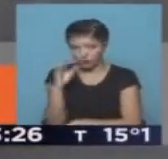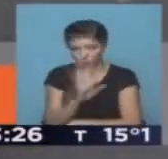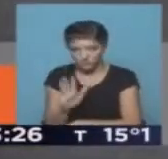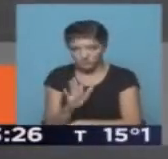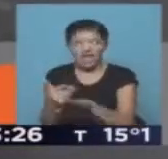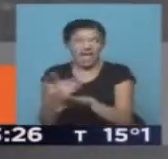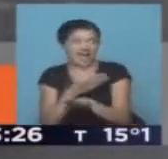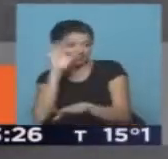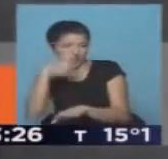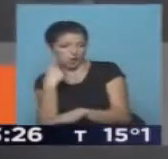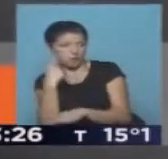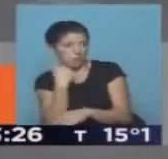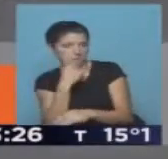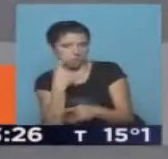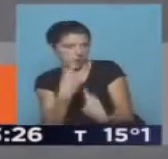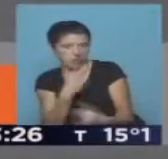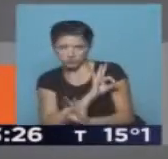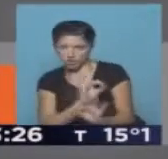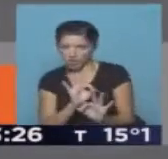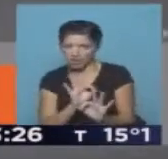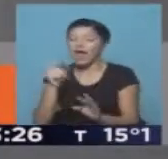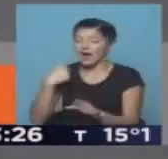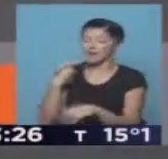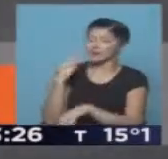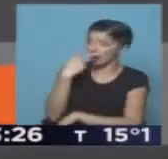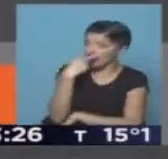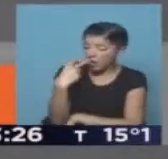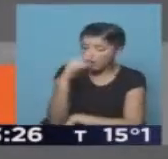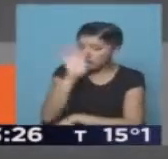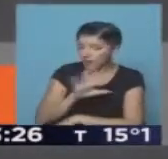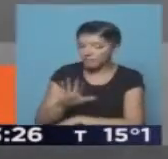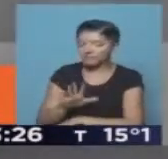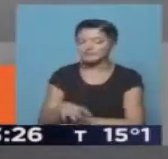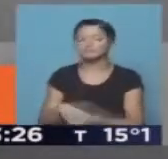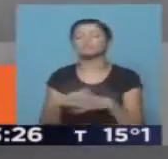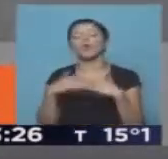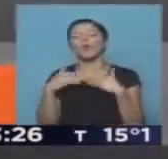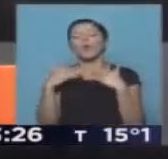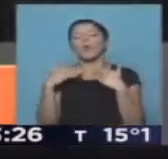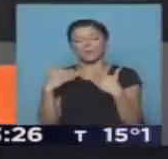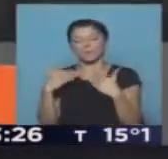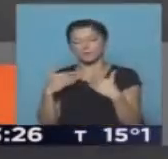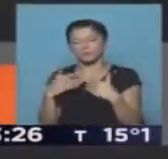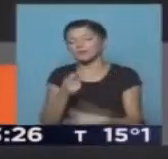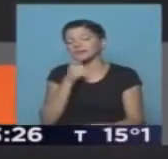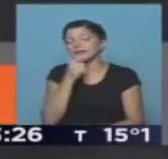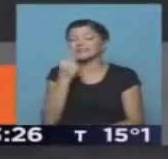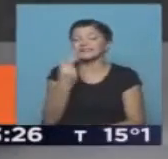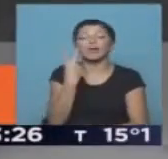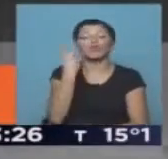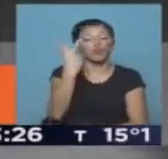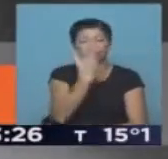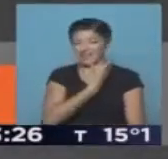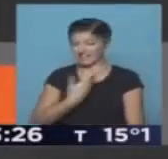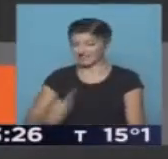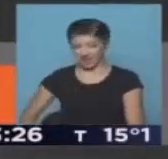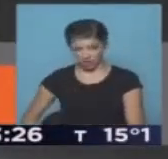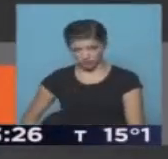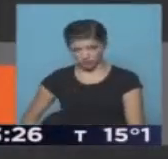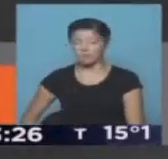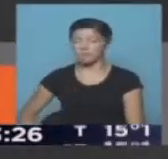unidas hay una hay una lectura la única lectura que se puede hacer es la necesidad de dos estados esta necesidad de dos